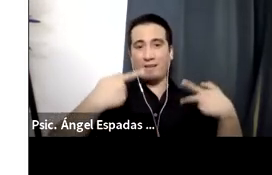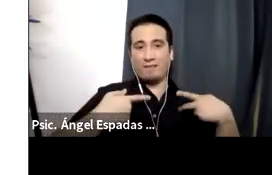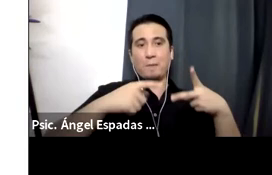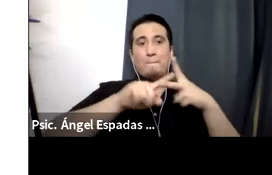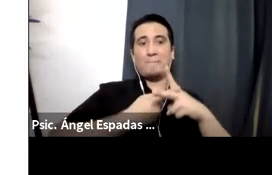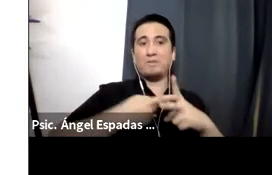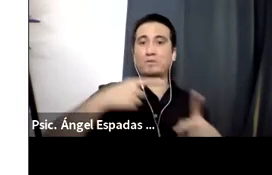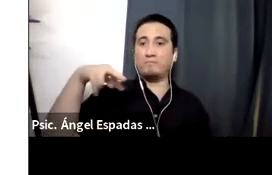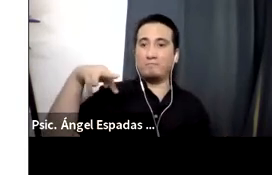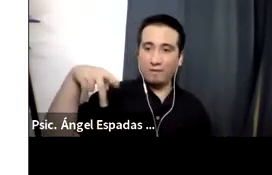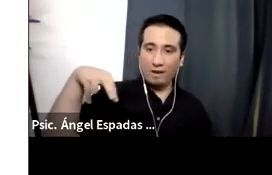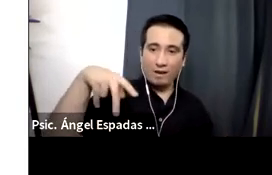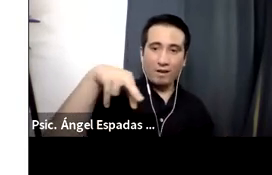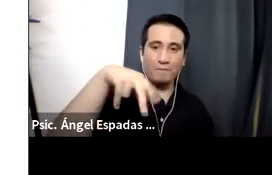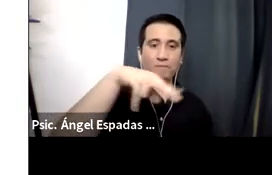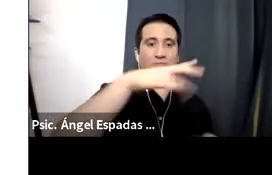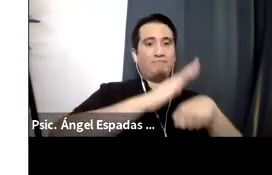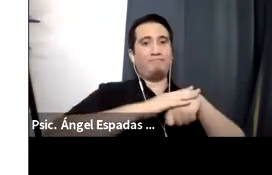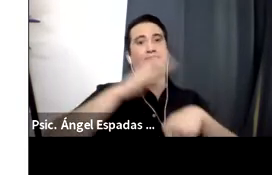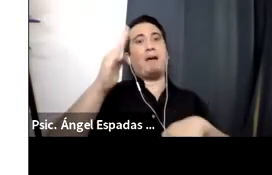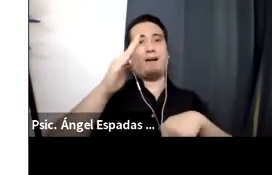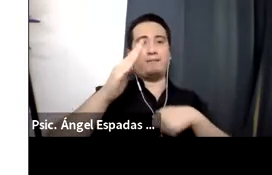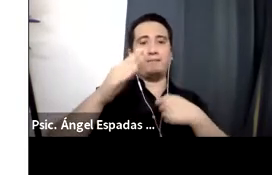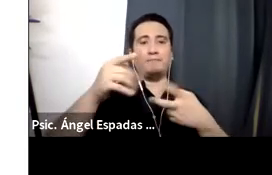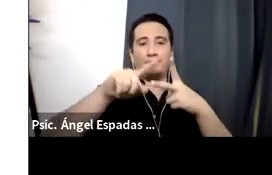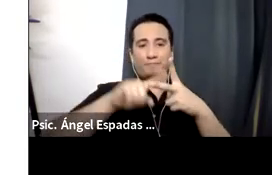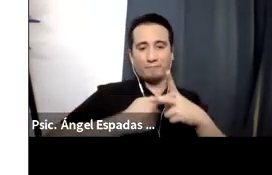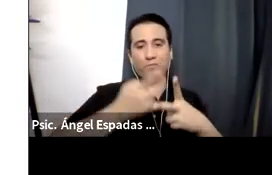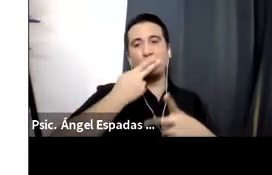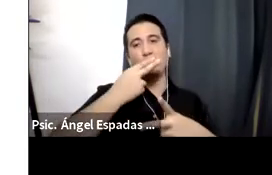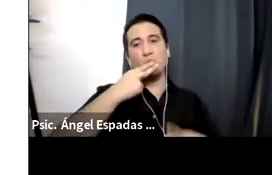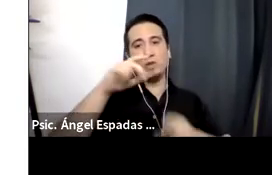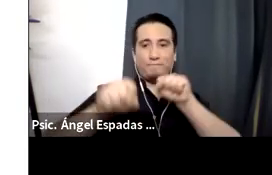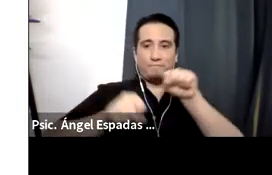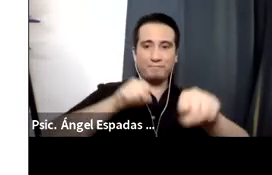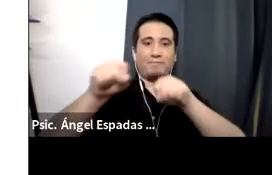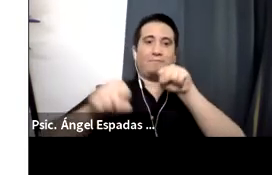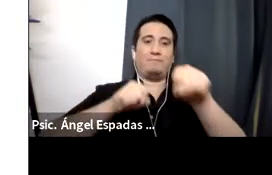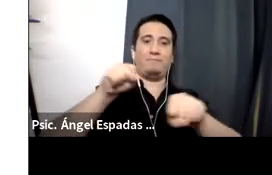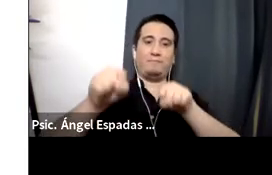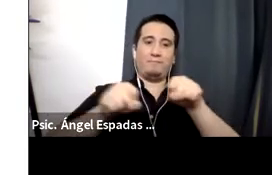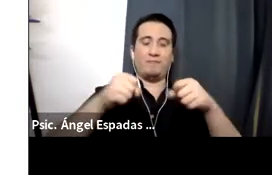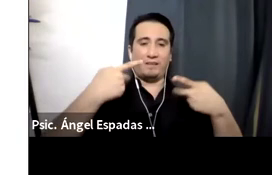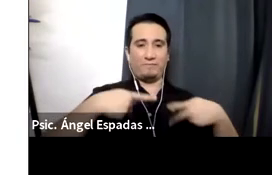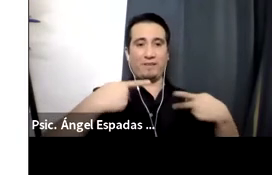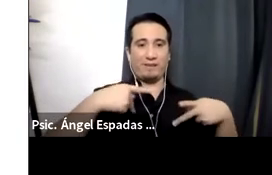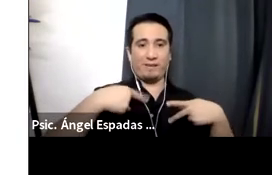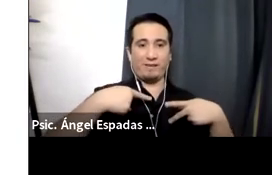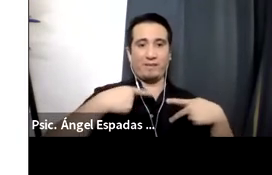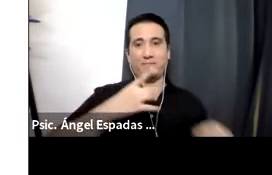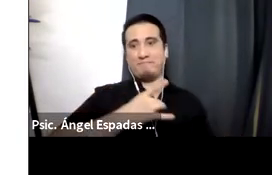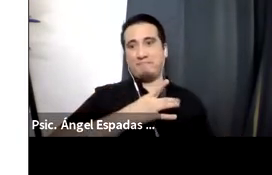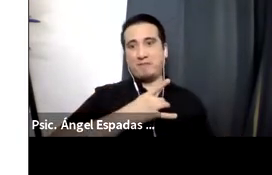a caminar más, empezó a andar más en bicicleta. ¿Por qué? Porque la gente temía utilizar